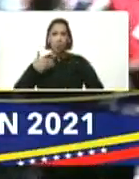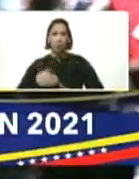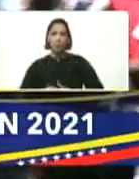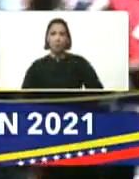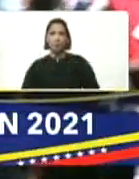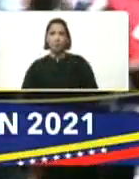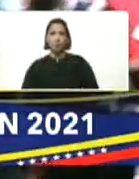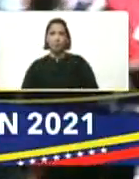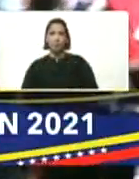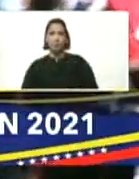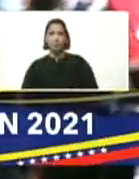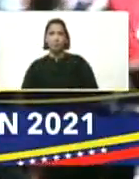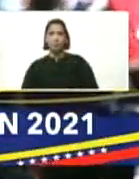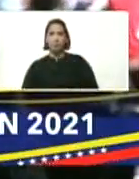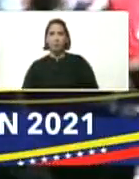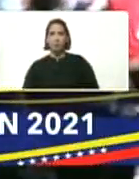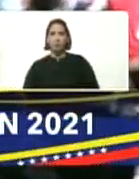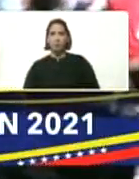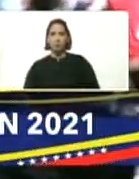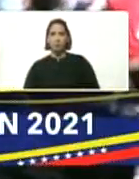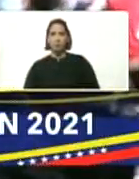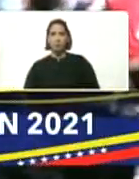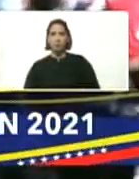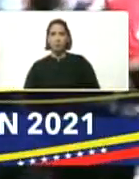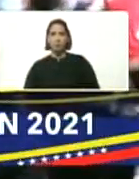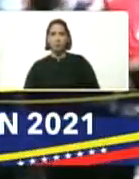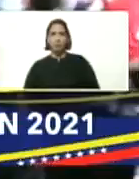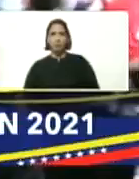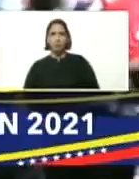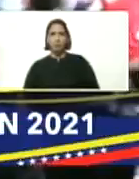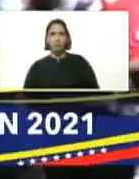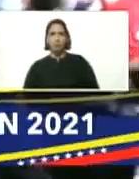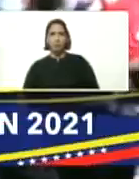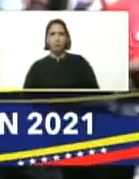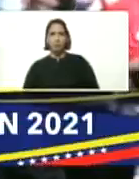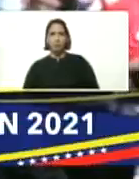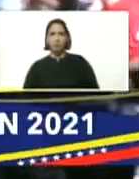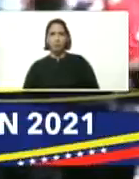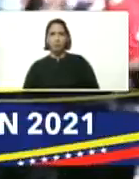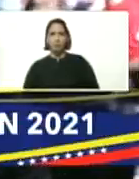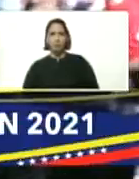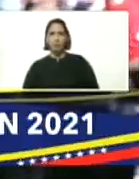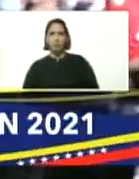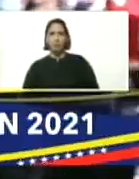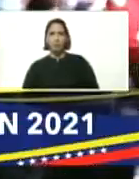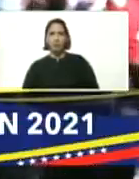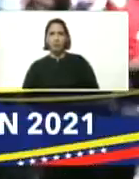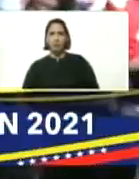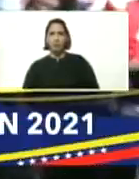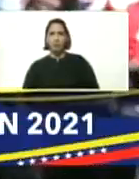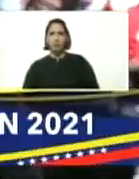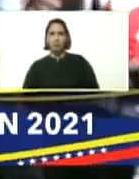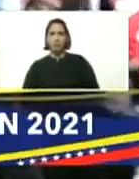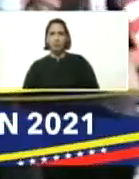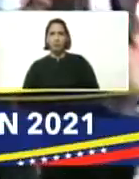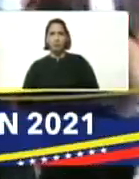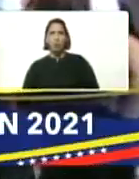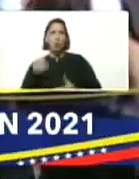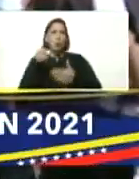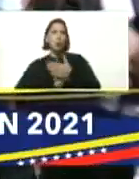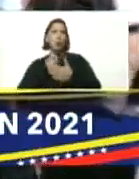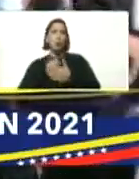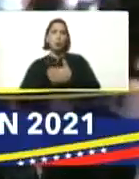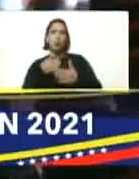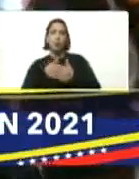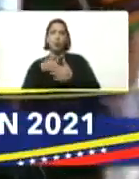ceux qui n'aiment pas ni la vie ni l'amour. Y que luchan contra